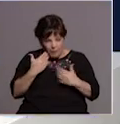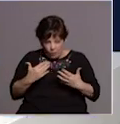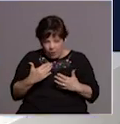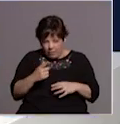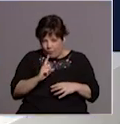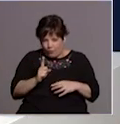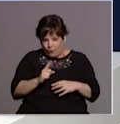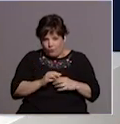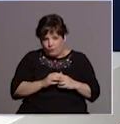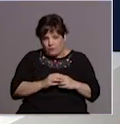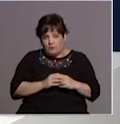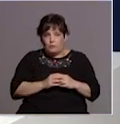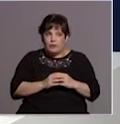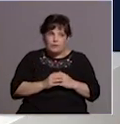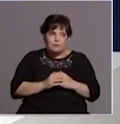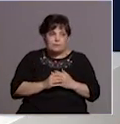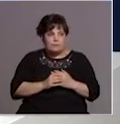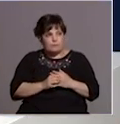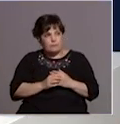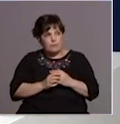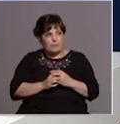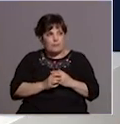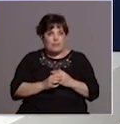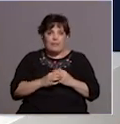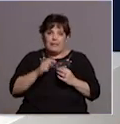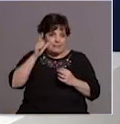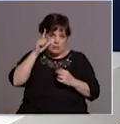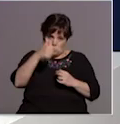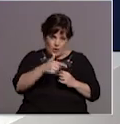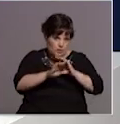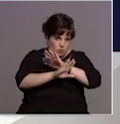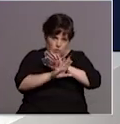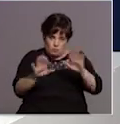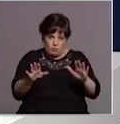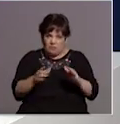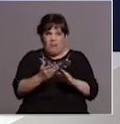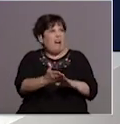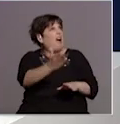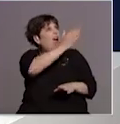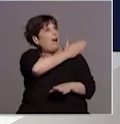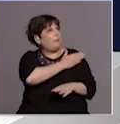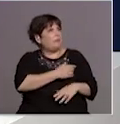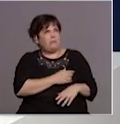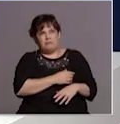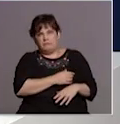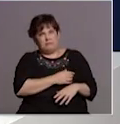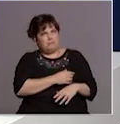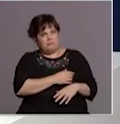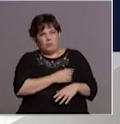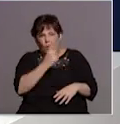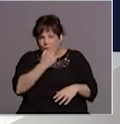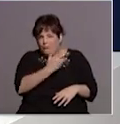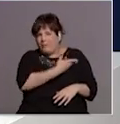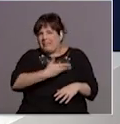en ese escenario bueno en realidad sería un hecho insólito porque no hay muchos antecedentes en la historia que un